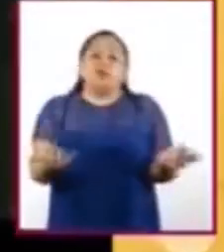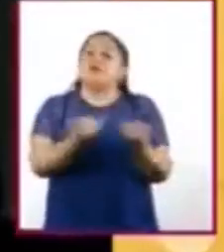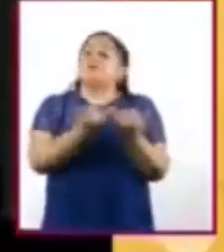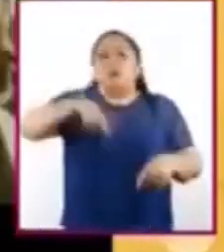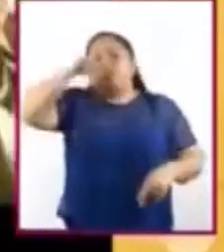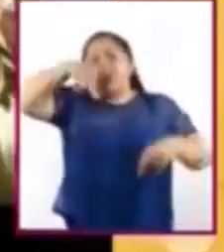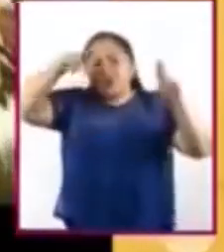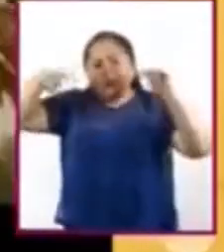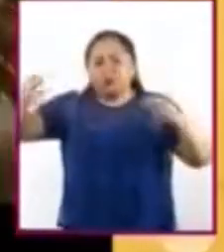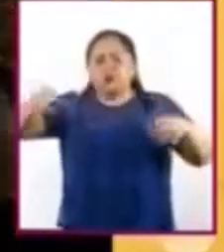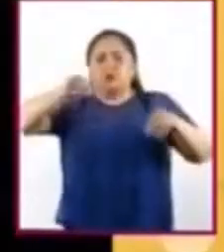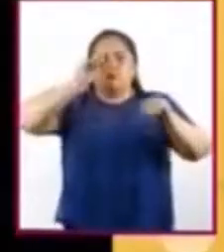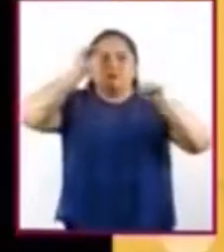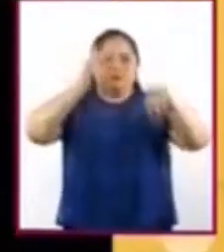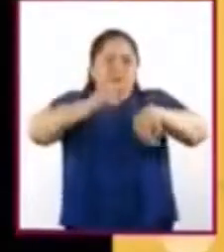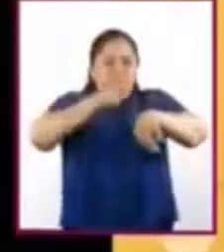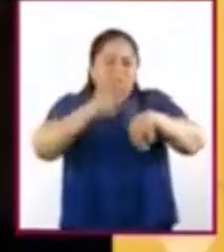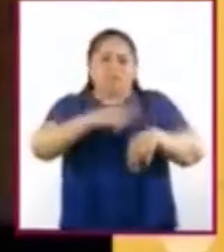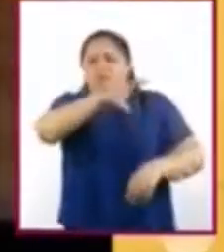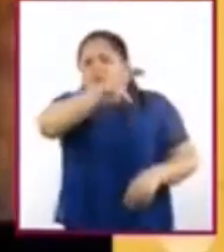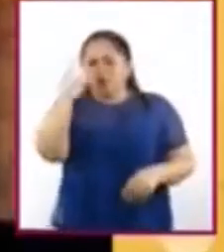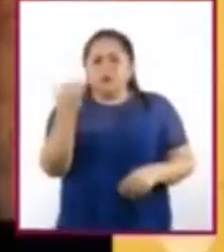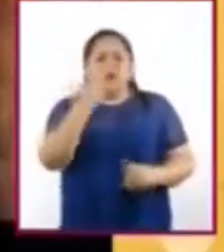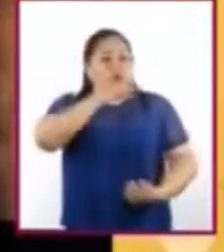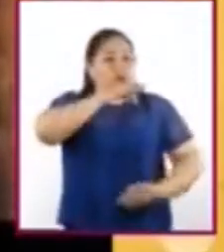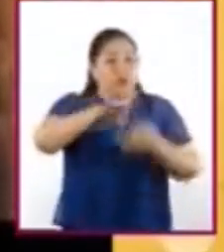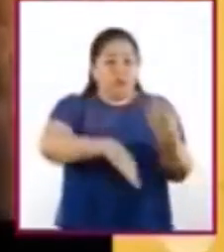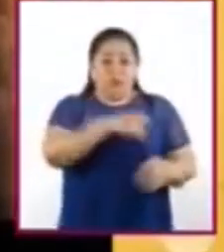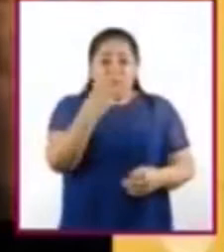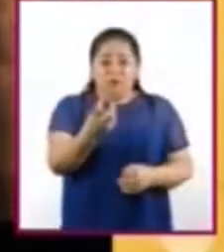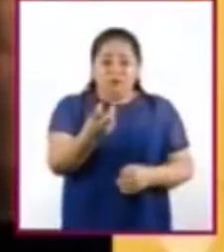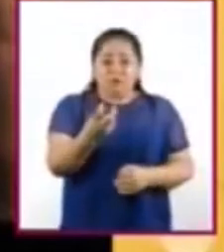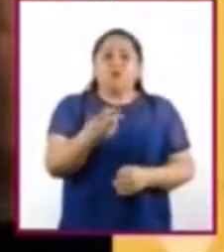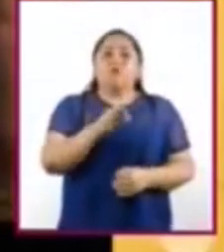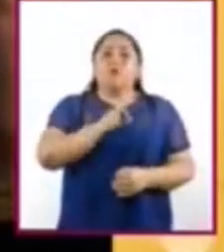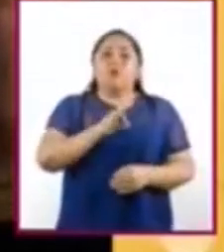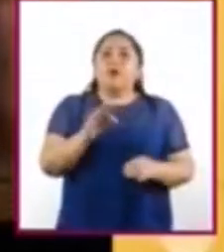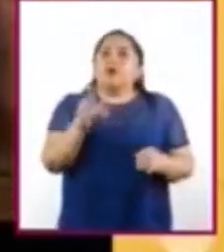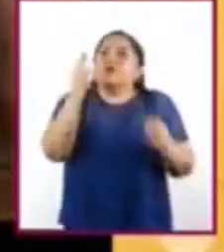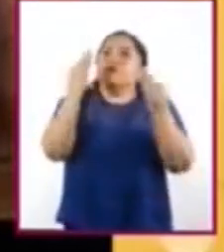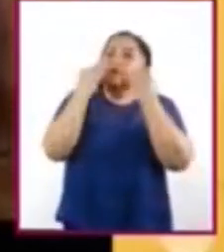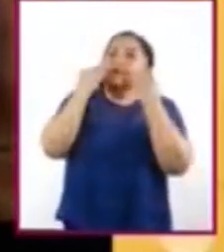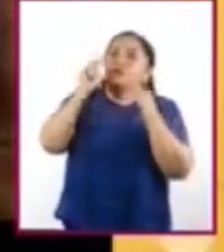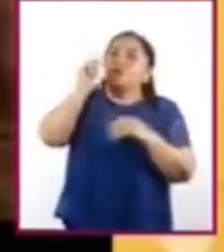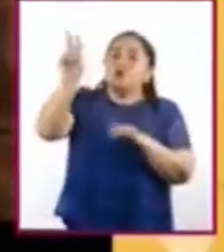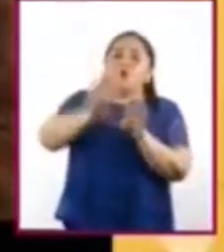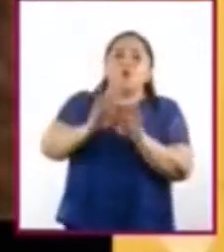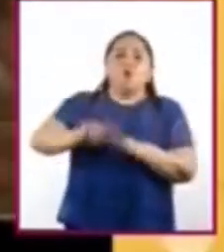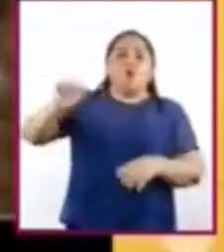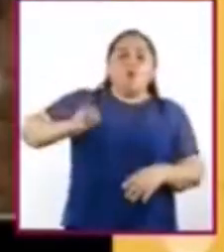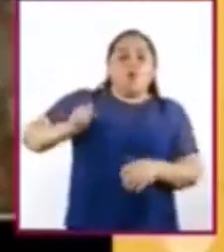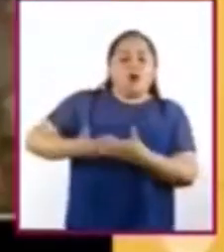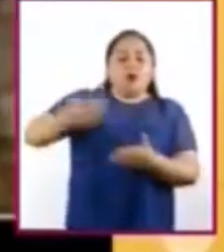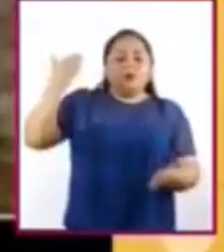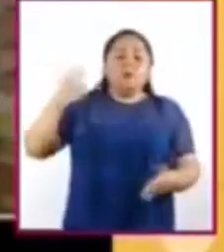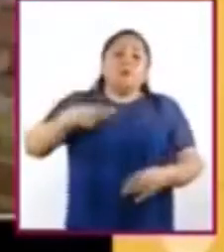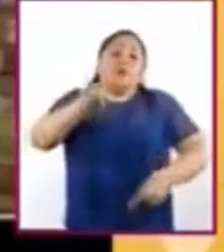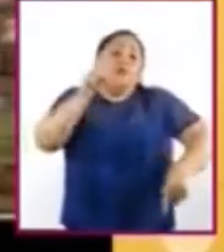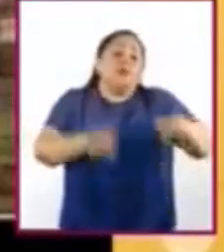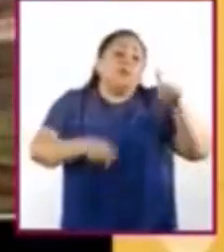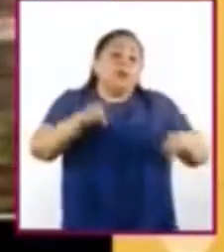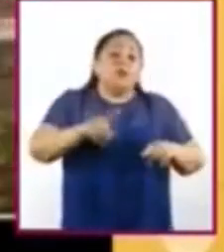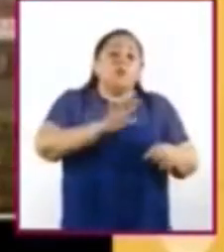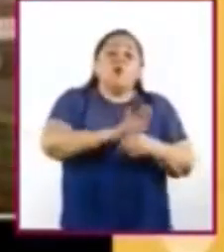pinturas, esculturas, fotografías y todo aquello que de primera mano ofrece un testimonio sobre el pasado. Dependiendo del periodo